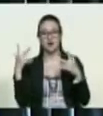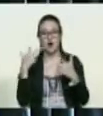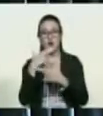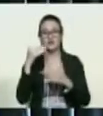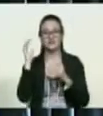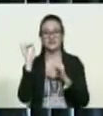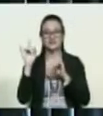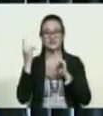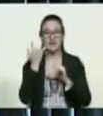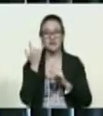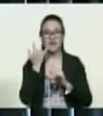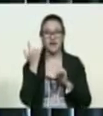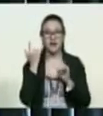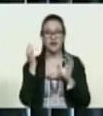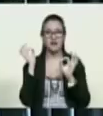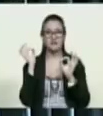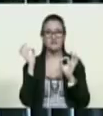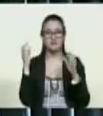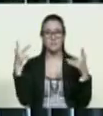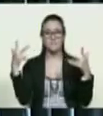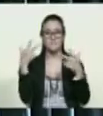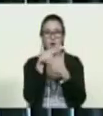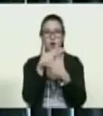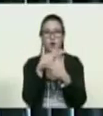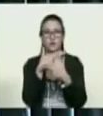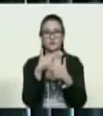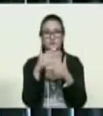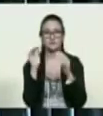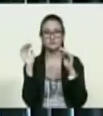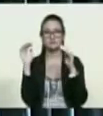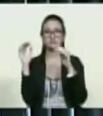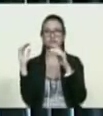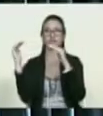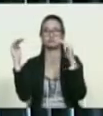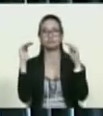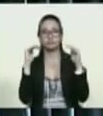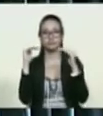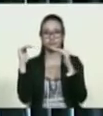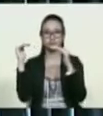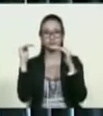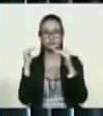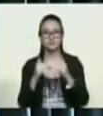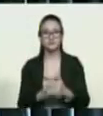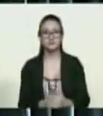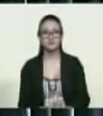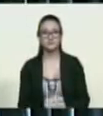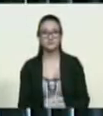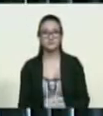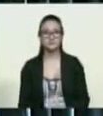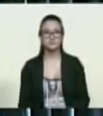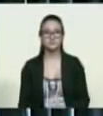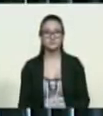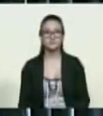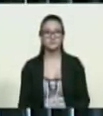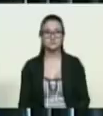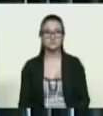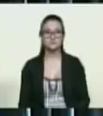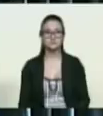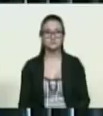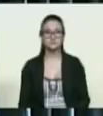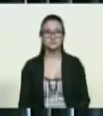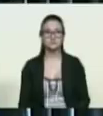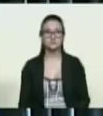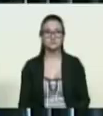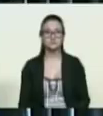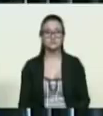dirigió a una cosa que se llama Go Back Home, que es que cuando un dron pierde la señal del control remoto que lo